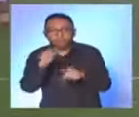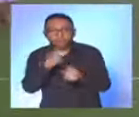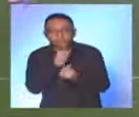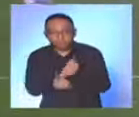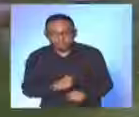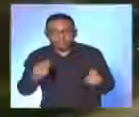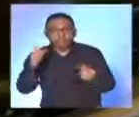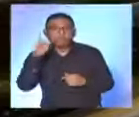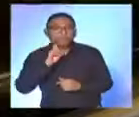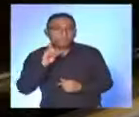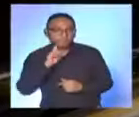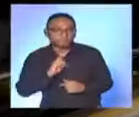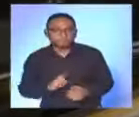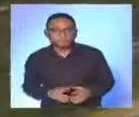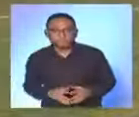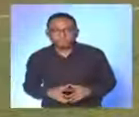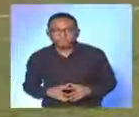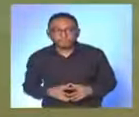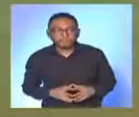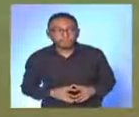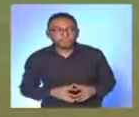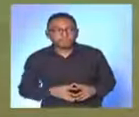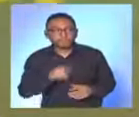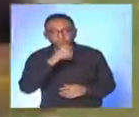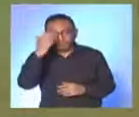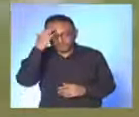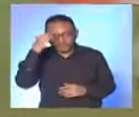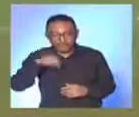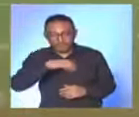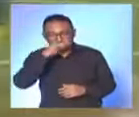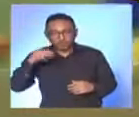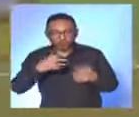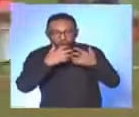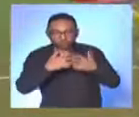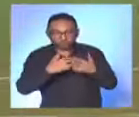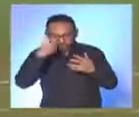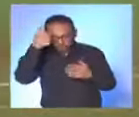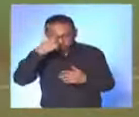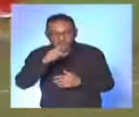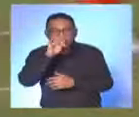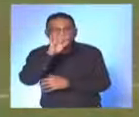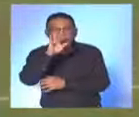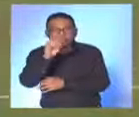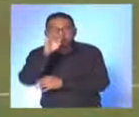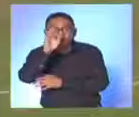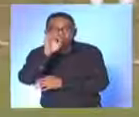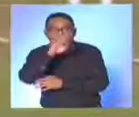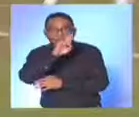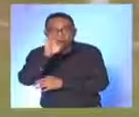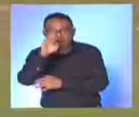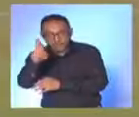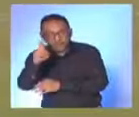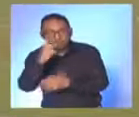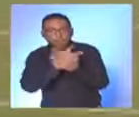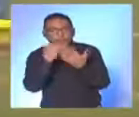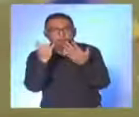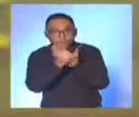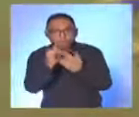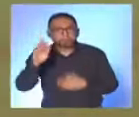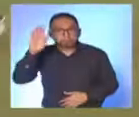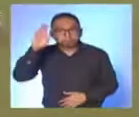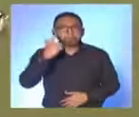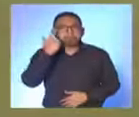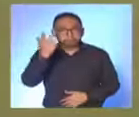y femenil. El conocido empresario michoacano Alfredo Ferrer alza la mano con un proyecto ya consolidado para traer nuevamente